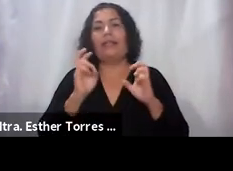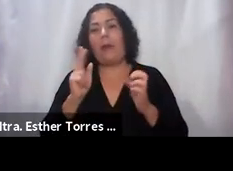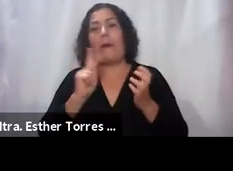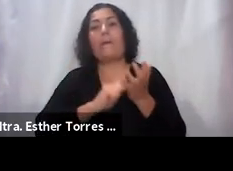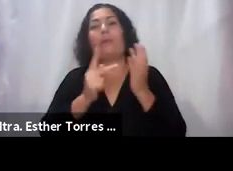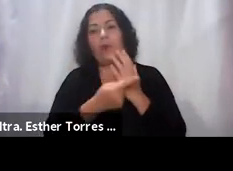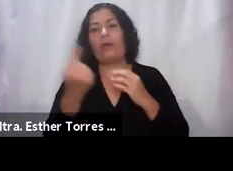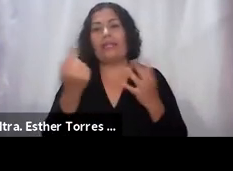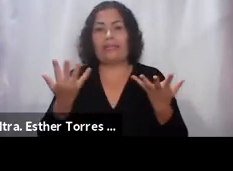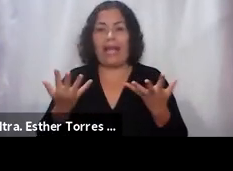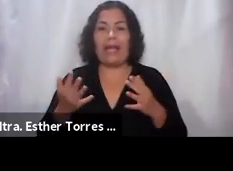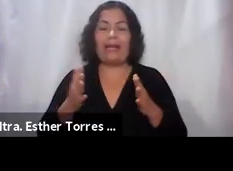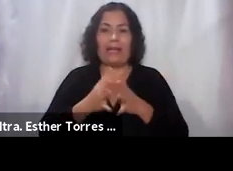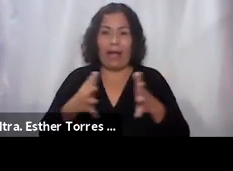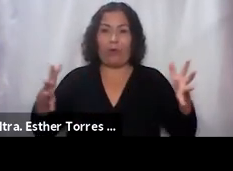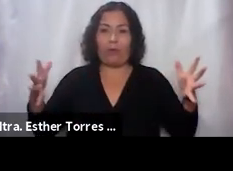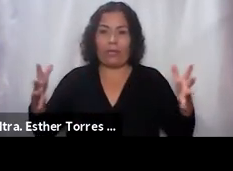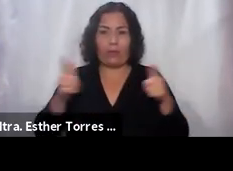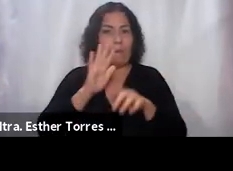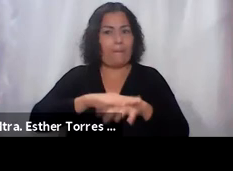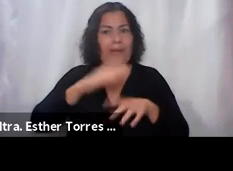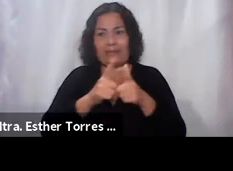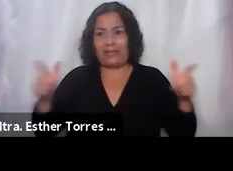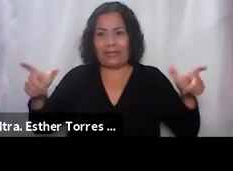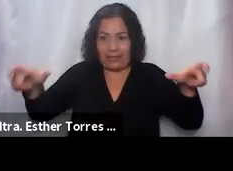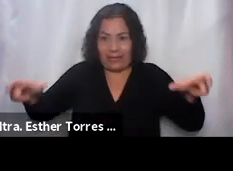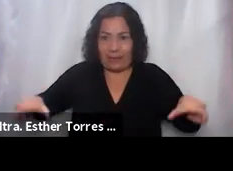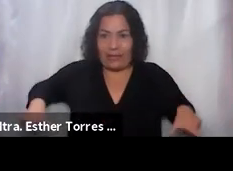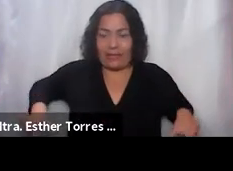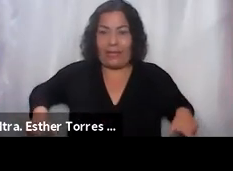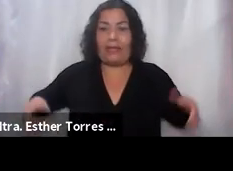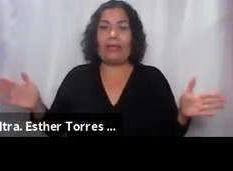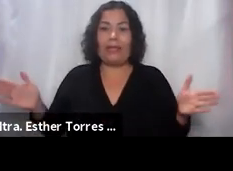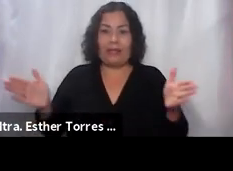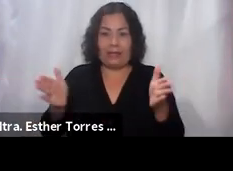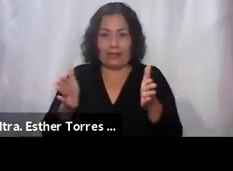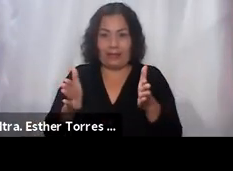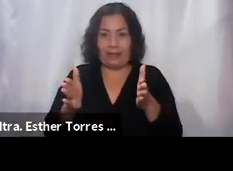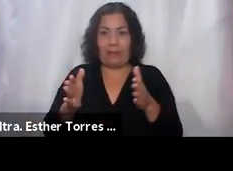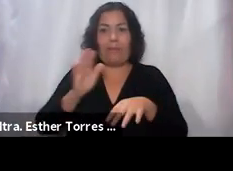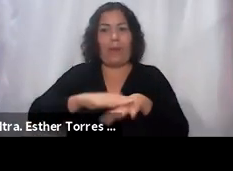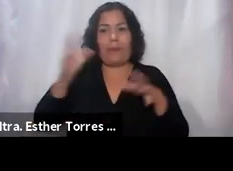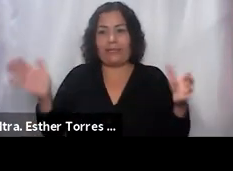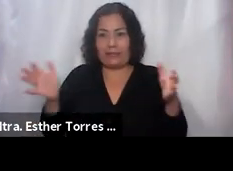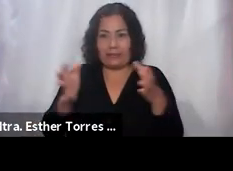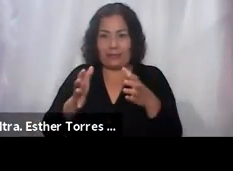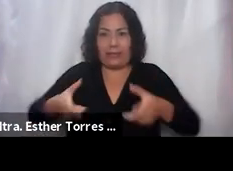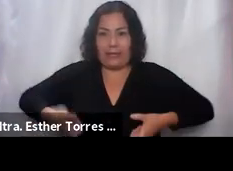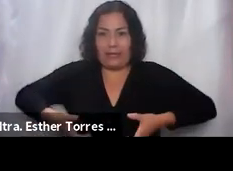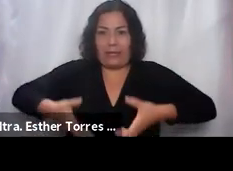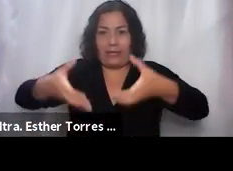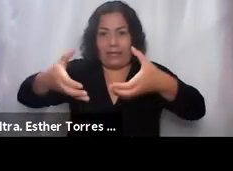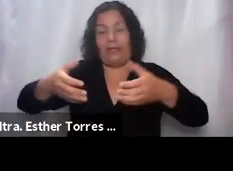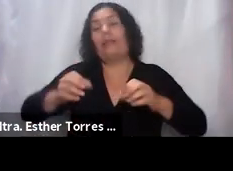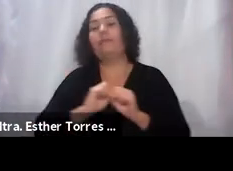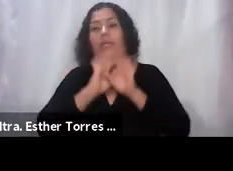un aumento de la banqueta y una disminución del arroyo vehicular. Claro que tomando